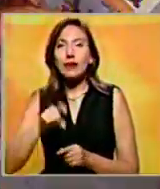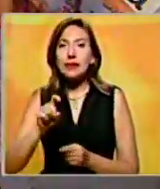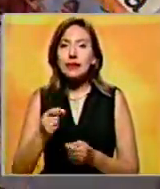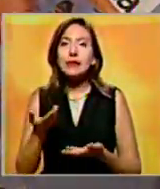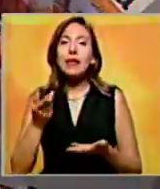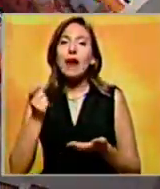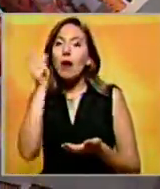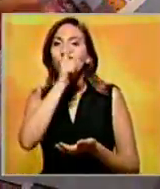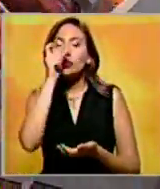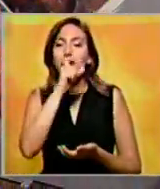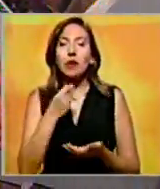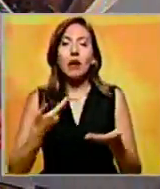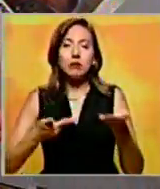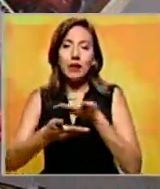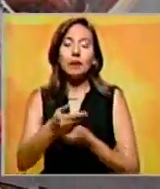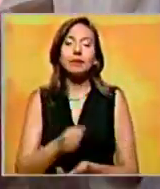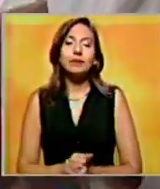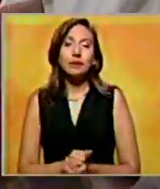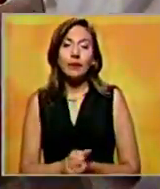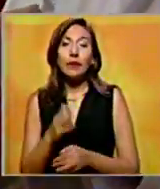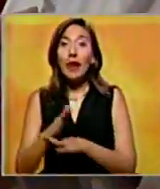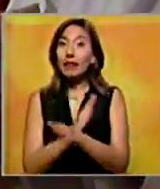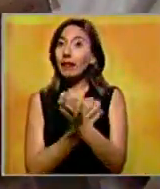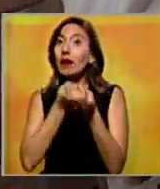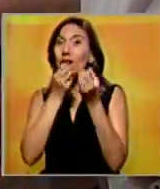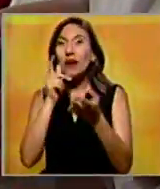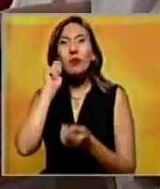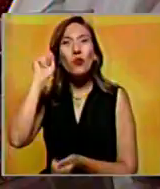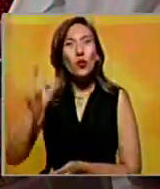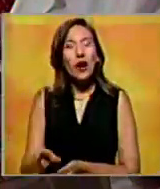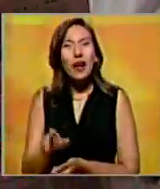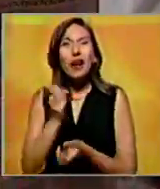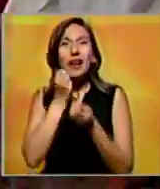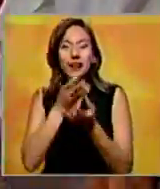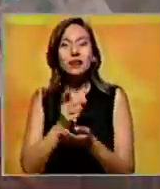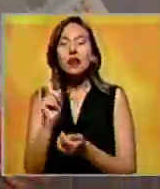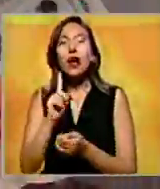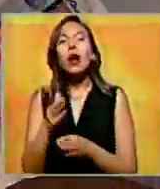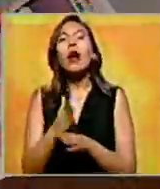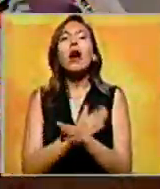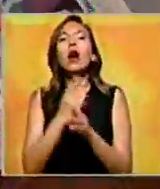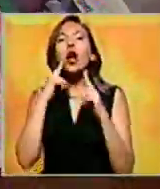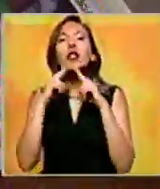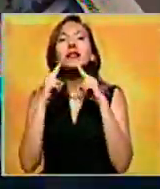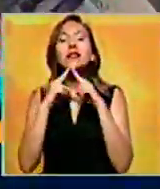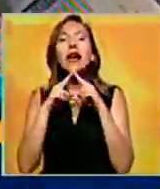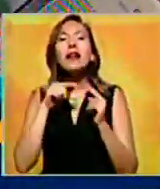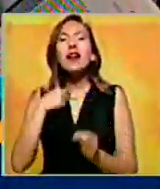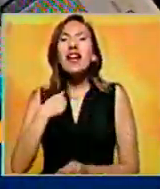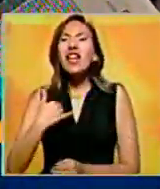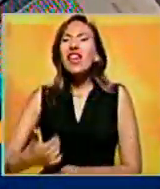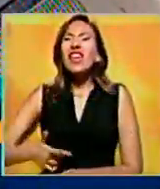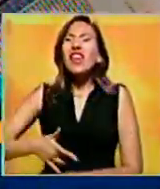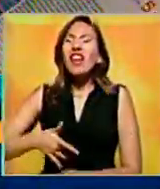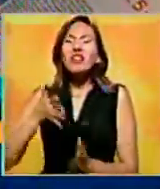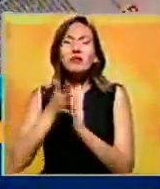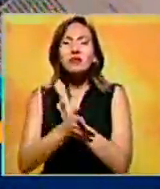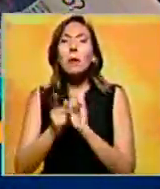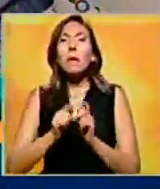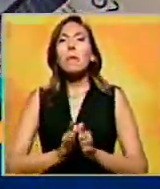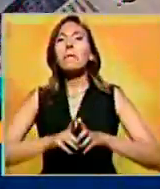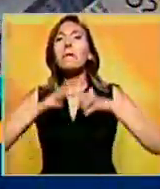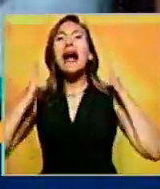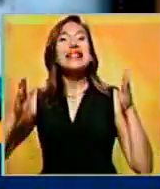trasplante. Pero antes de contarles la historia de AICSA, debemos conocer nuestro hígado, el órgano interno más grande dentro del cuerpo